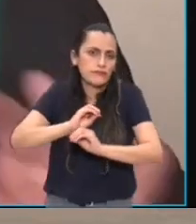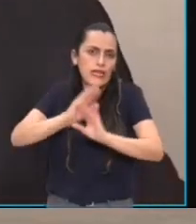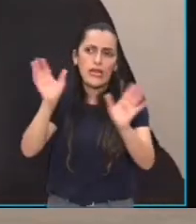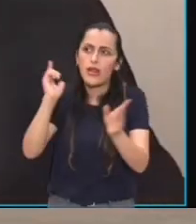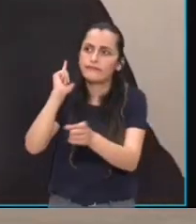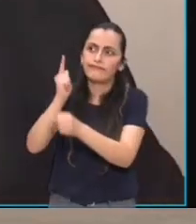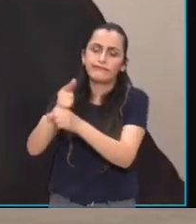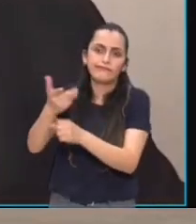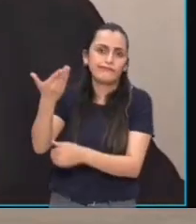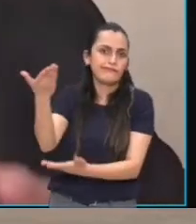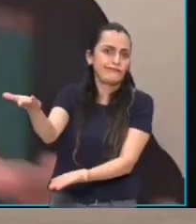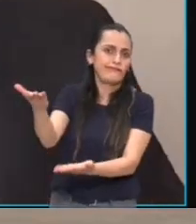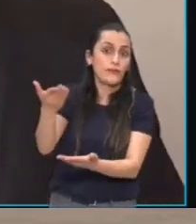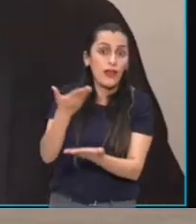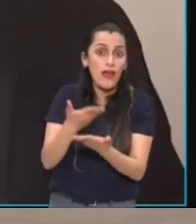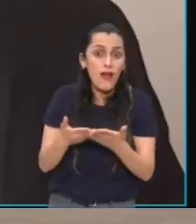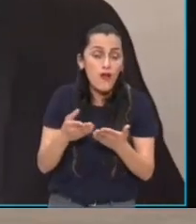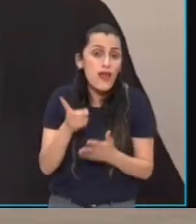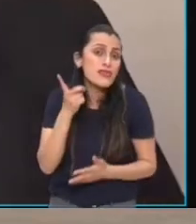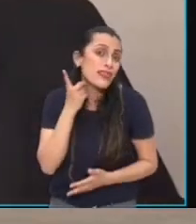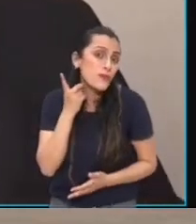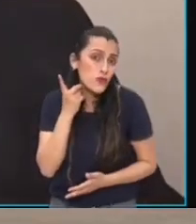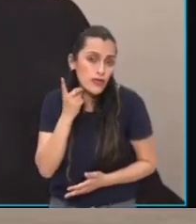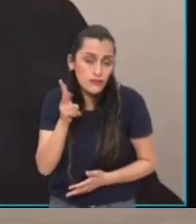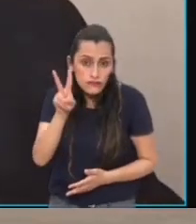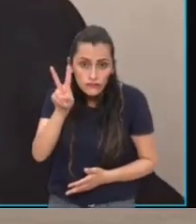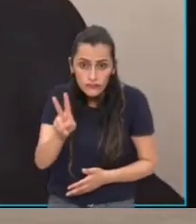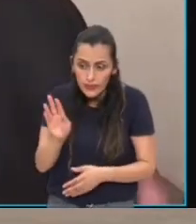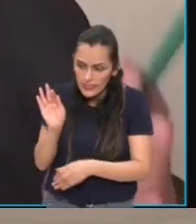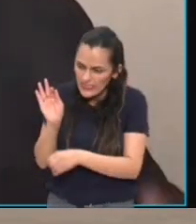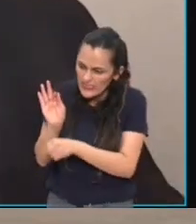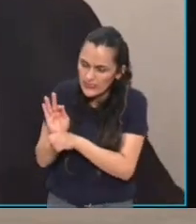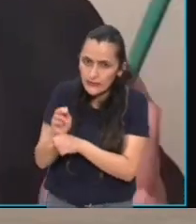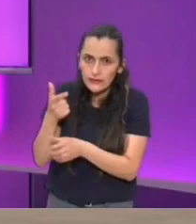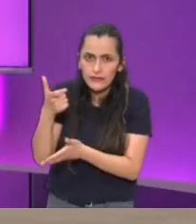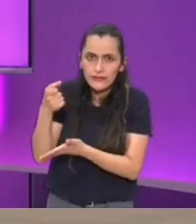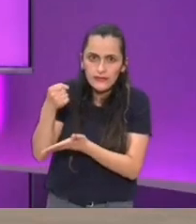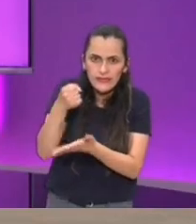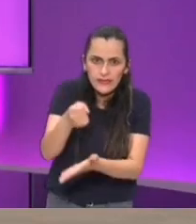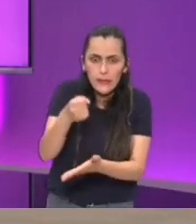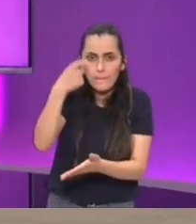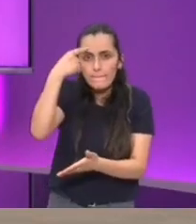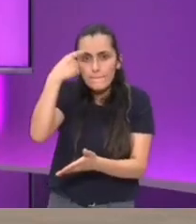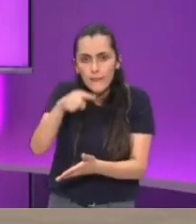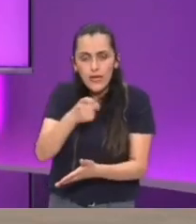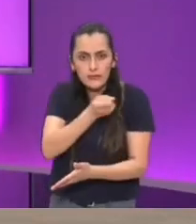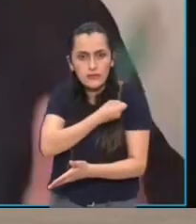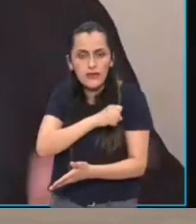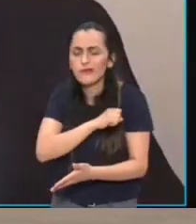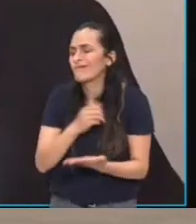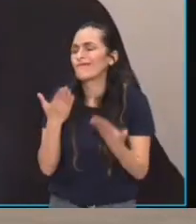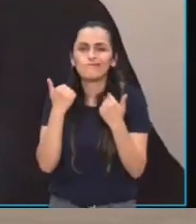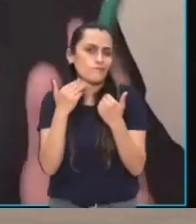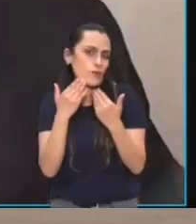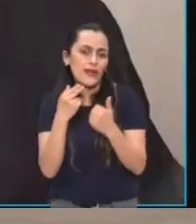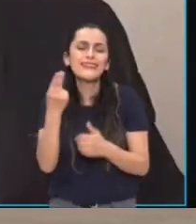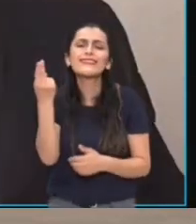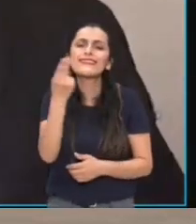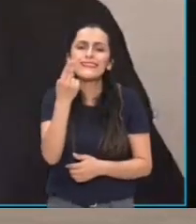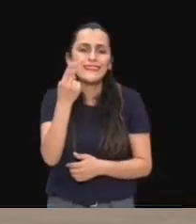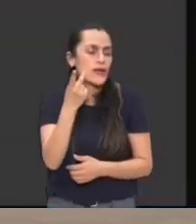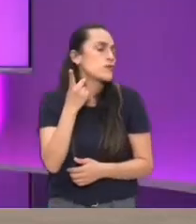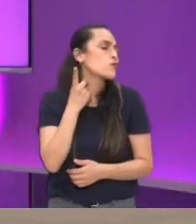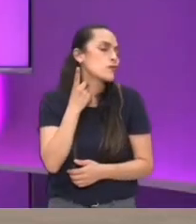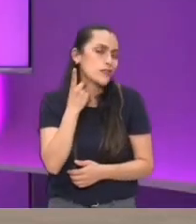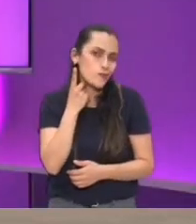de cómo diputados actuales no defienden el presupuesto de salud. Requerimos diputados comprometidos. Don José, decíamos al